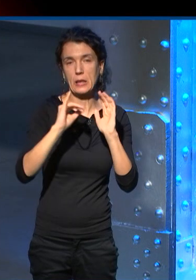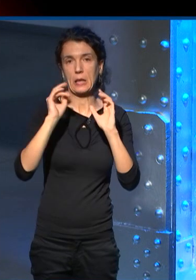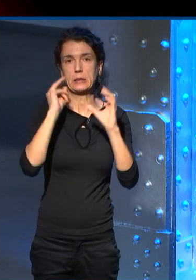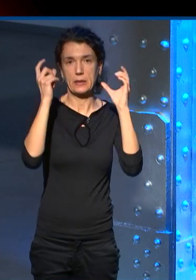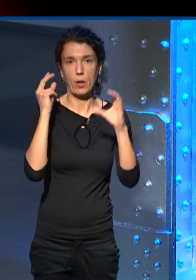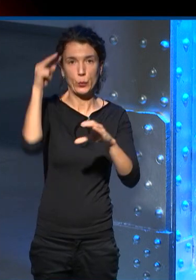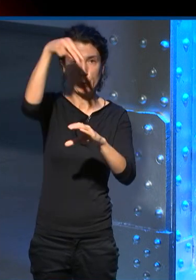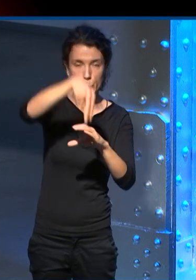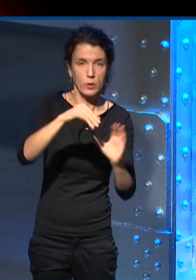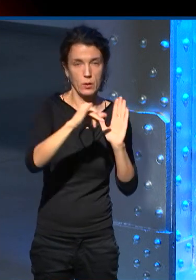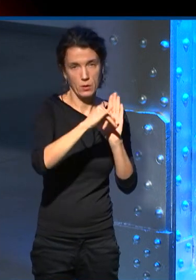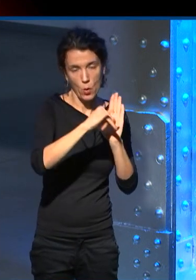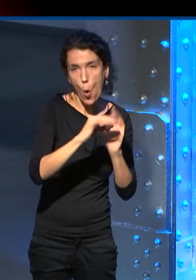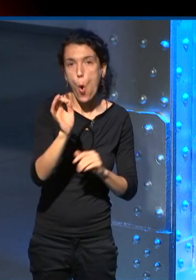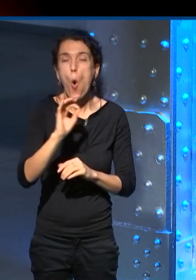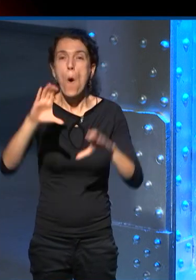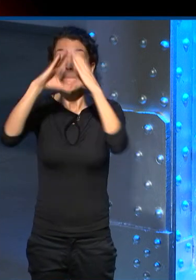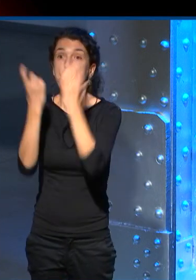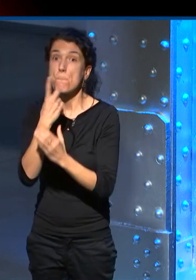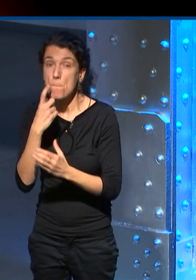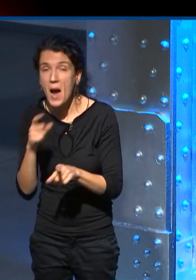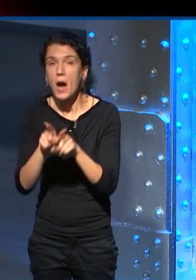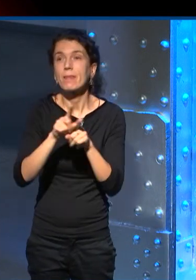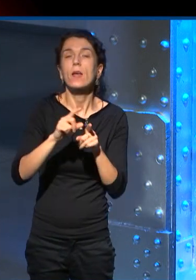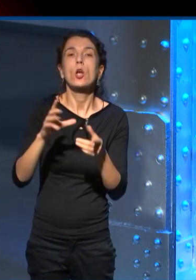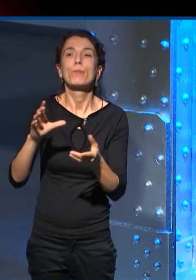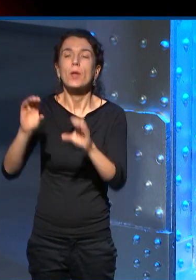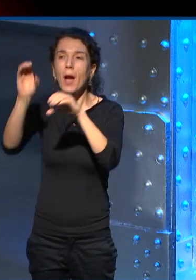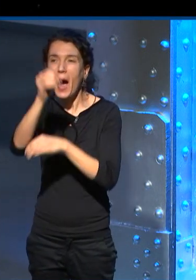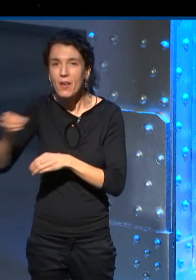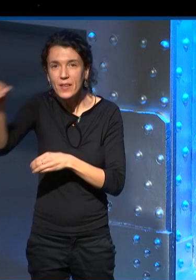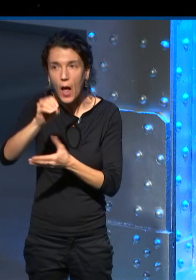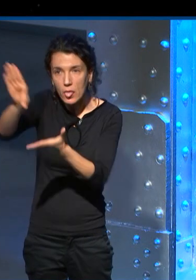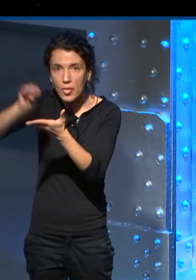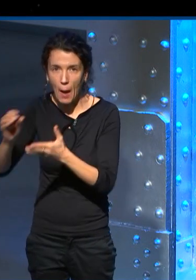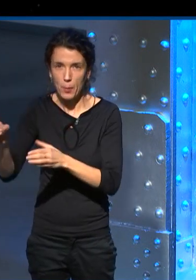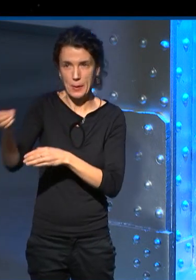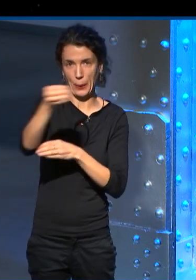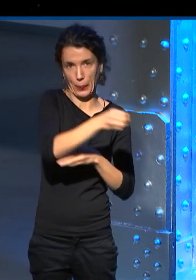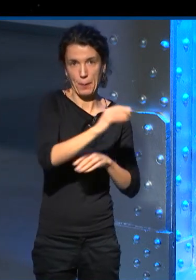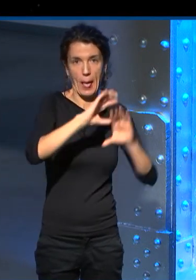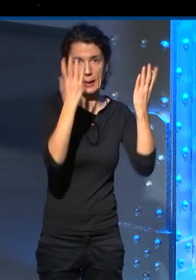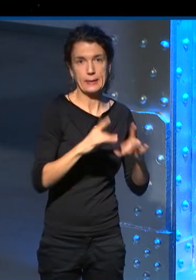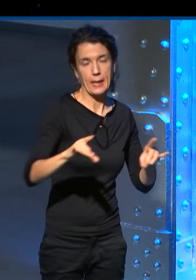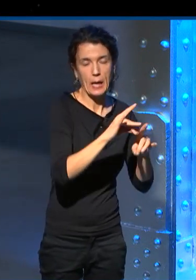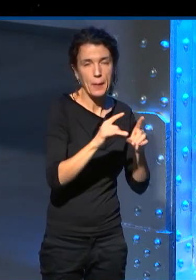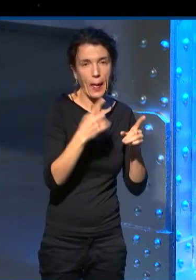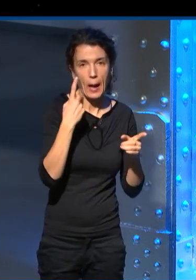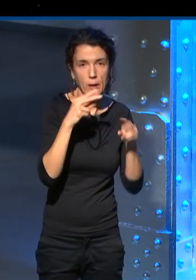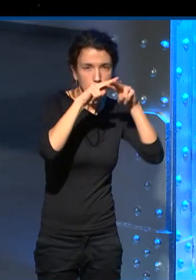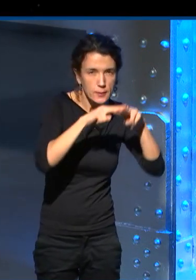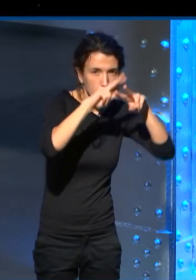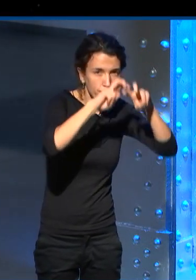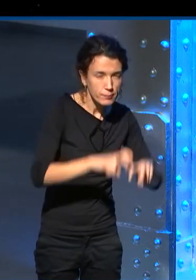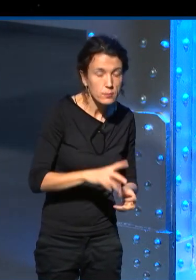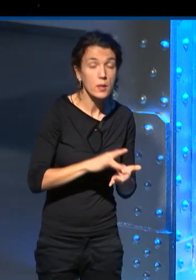y acercarse a Marte, traerse un asteroide a la órbita lunar para hacer operaciones, etc. Entonces, en aquella